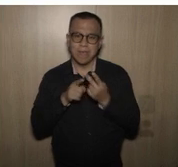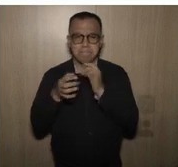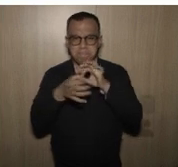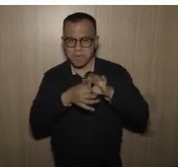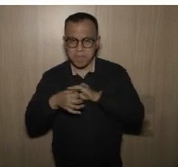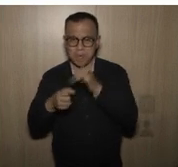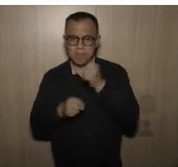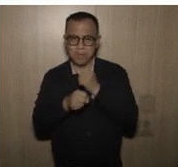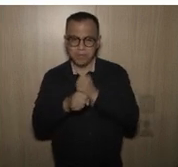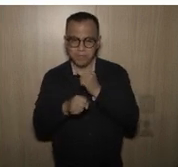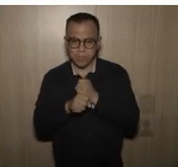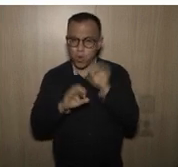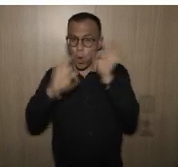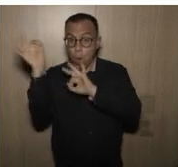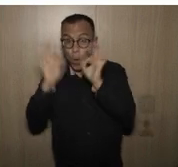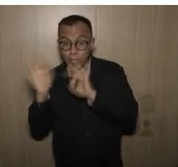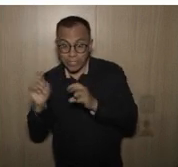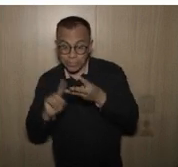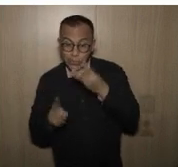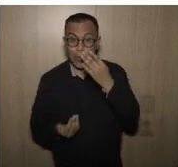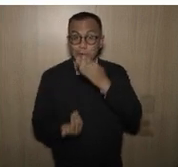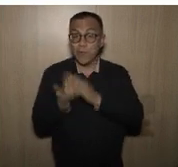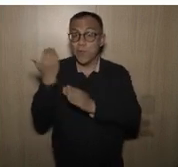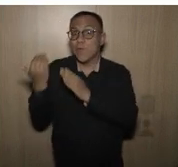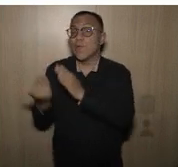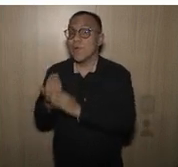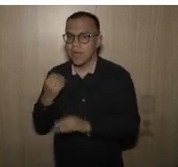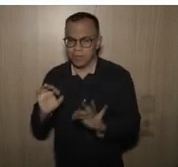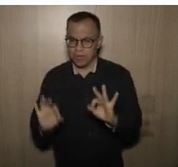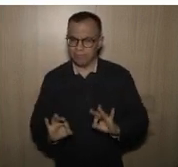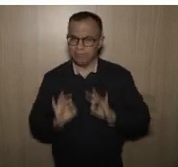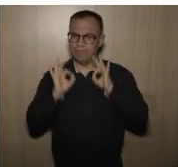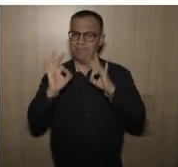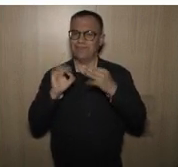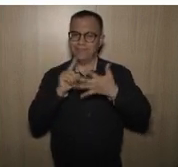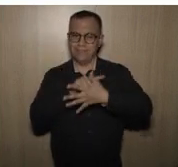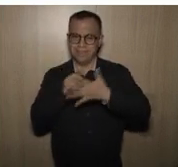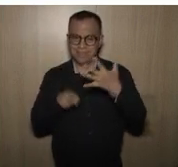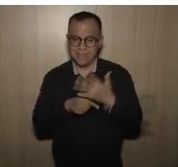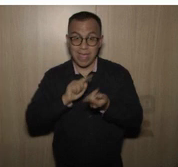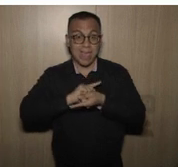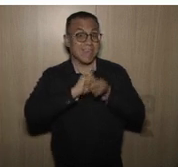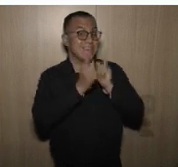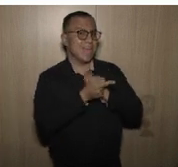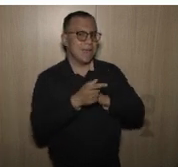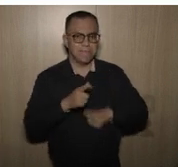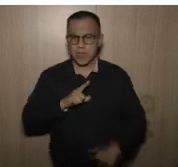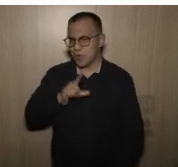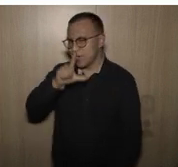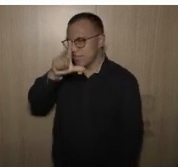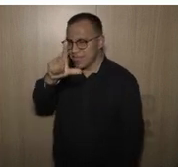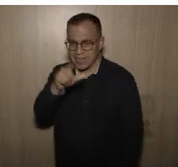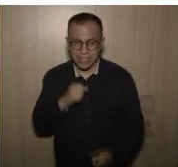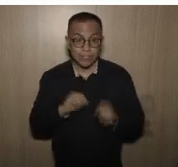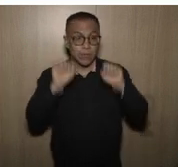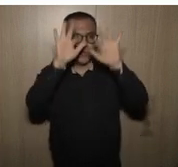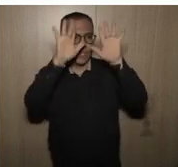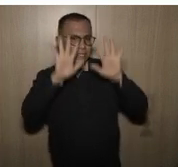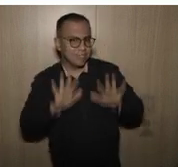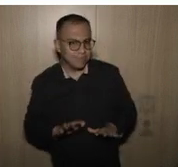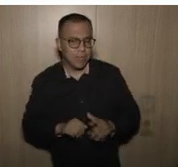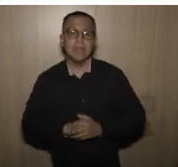colaborativo, organización, innovación, eficiencia, cambio, liderazgo,